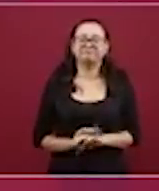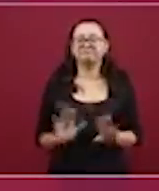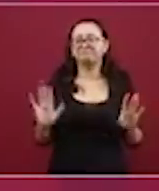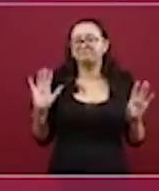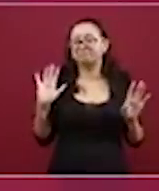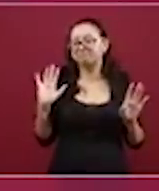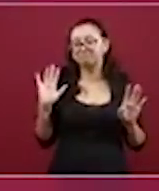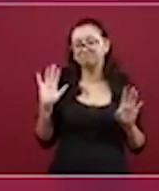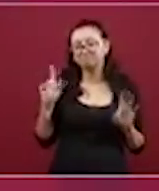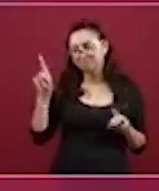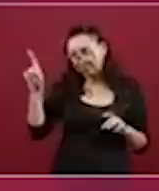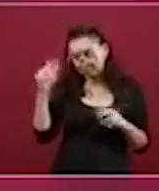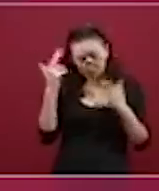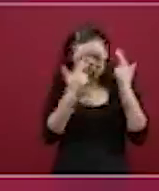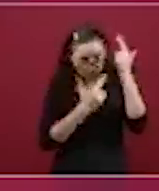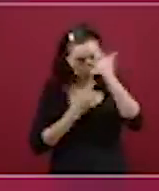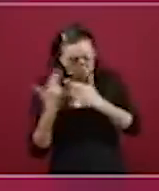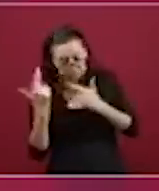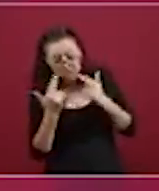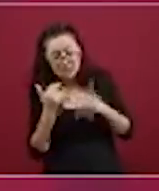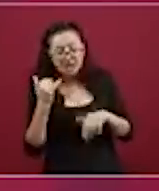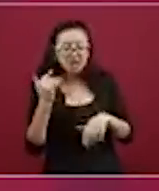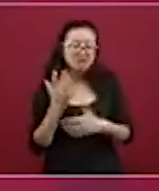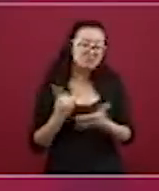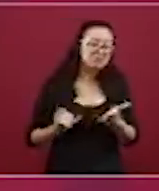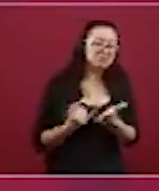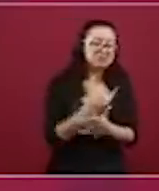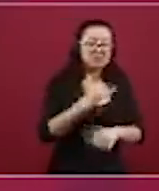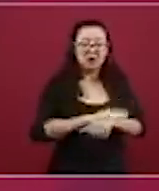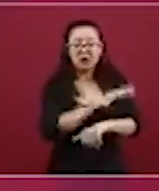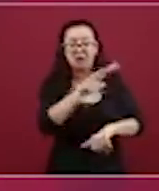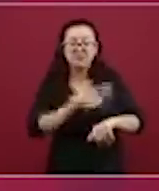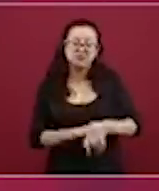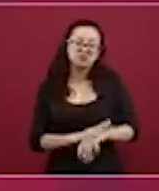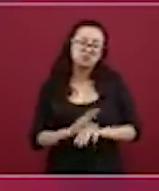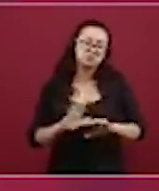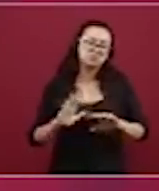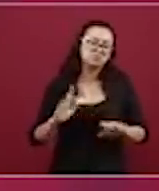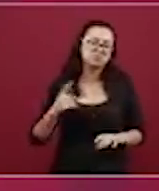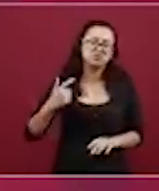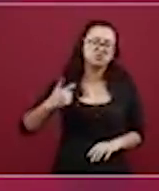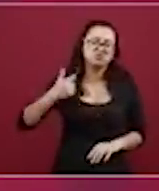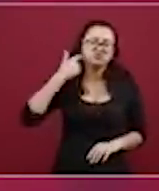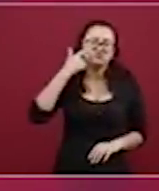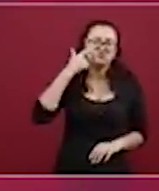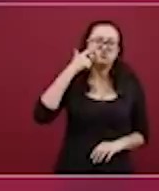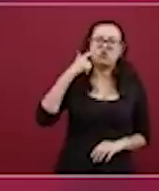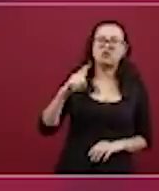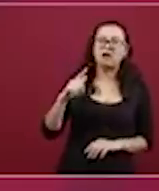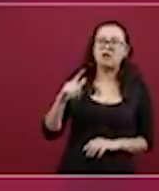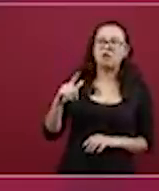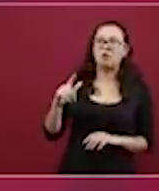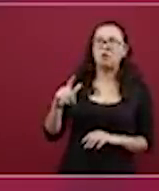contradecir sus análisis. Sí hay esta